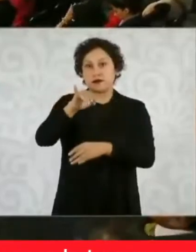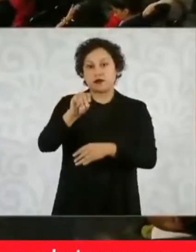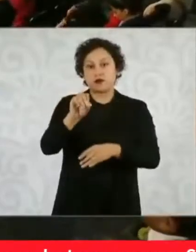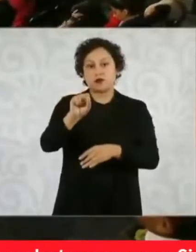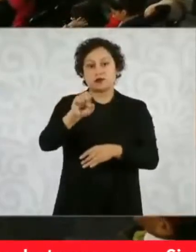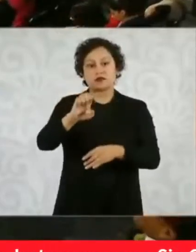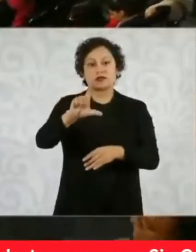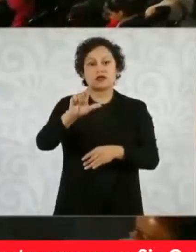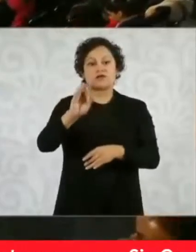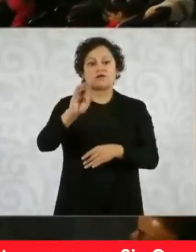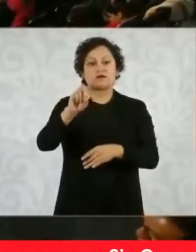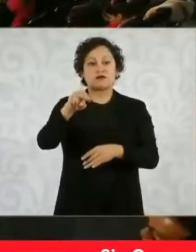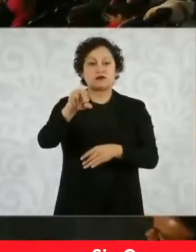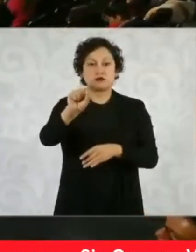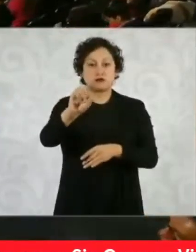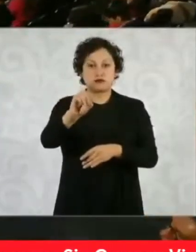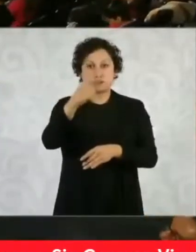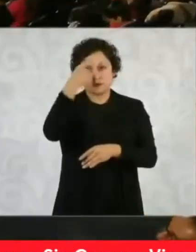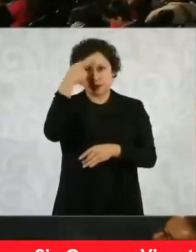Corolario.